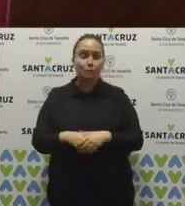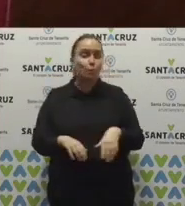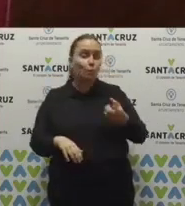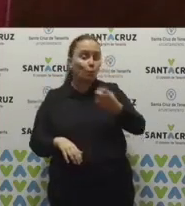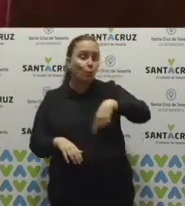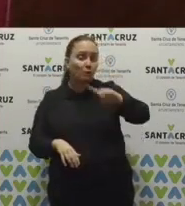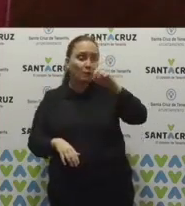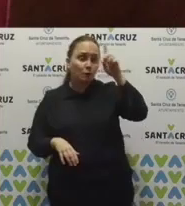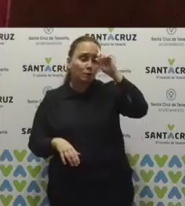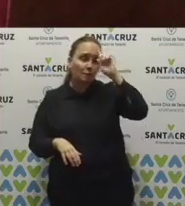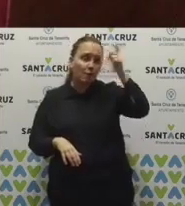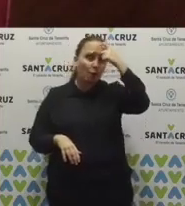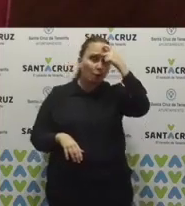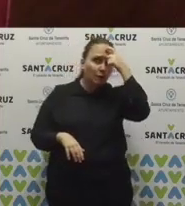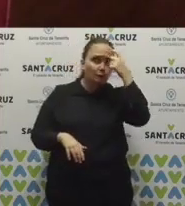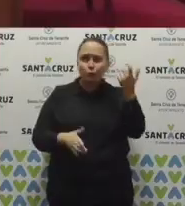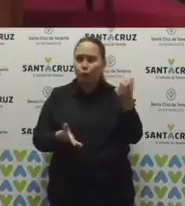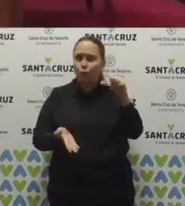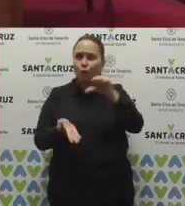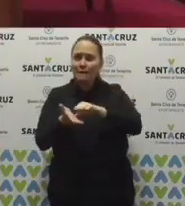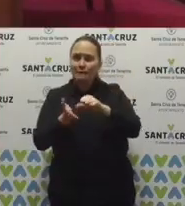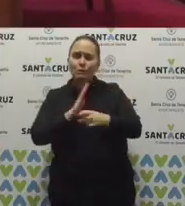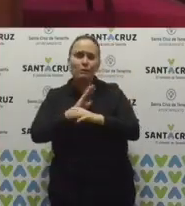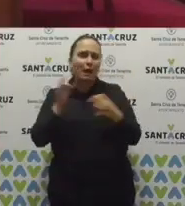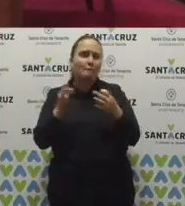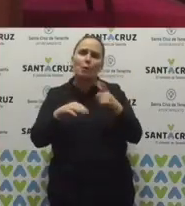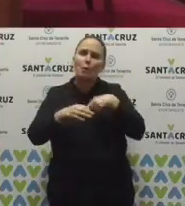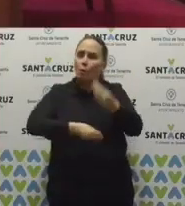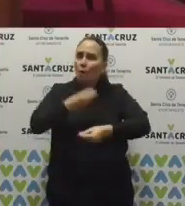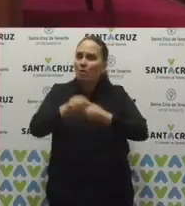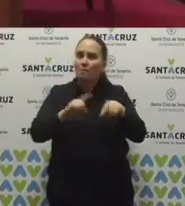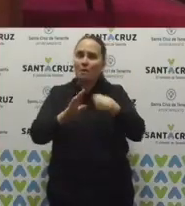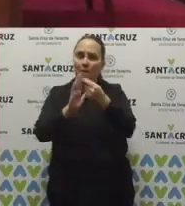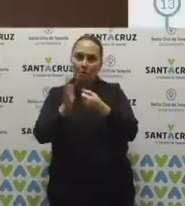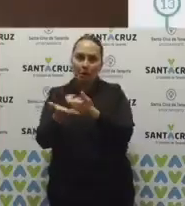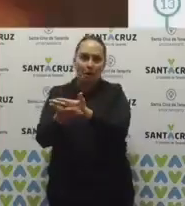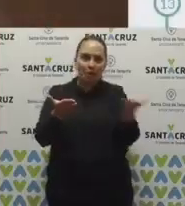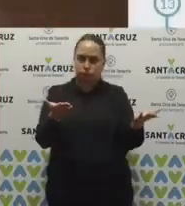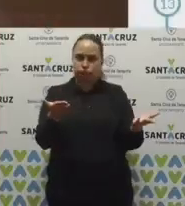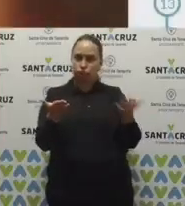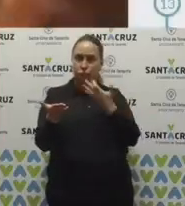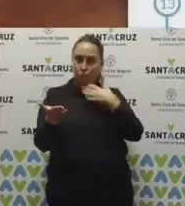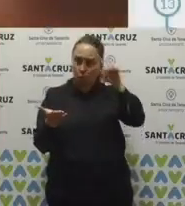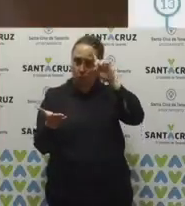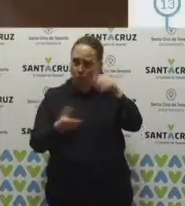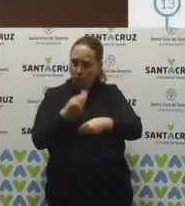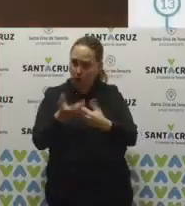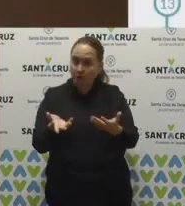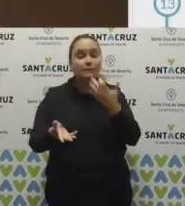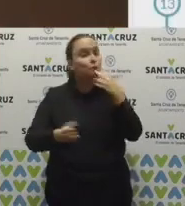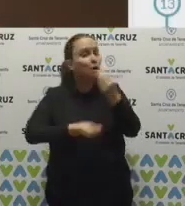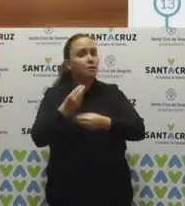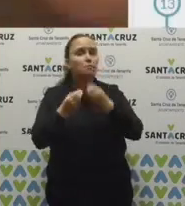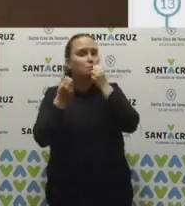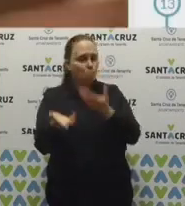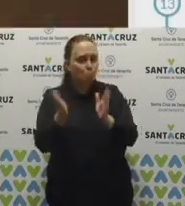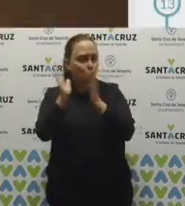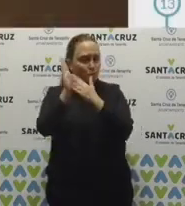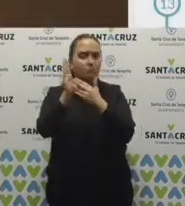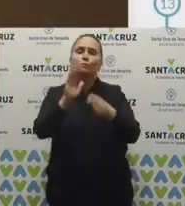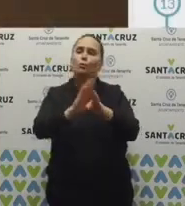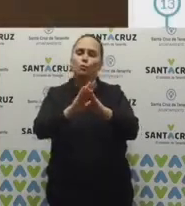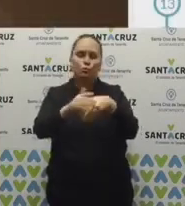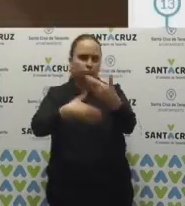haciendo ampliamente incluso tienen muchas medidas aportadas pues para no saber lo que es pues oiga si lo están haciendo muy bien hecho sigan